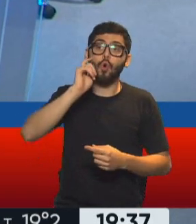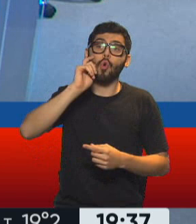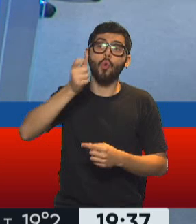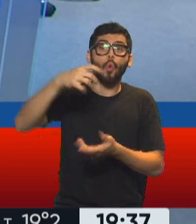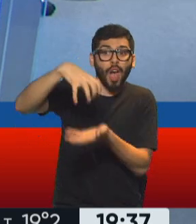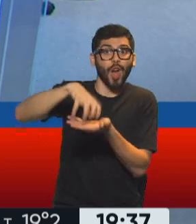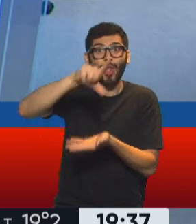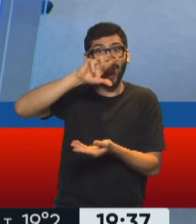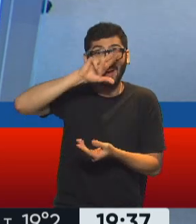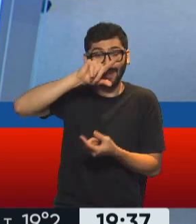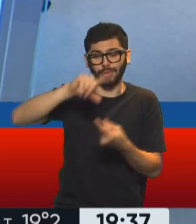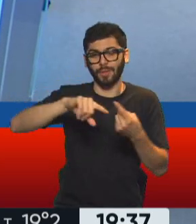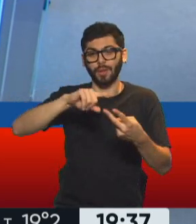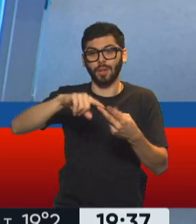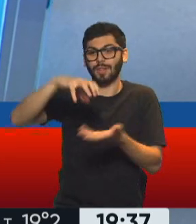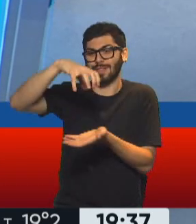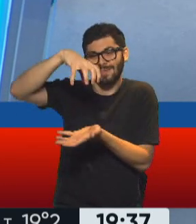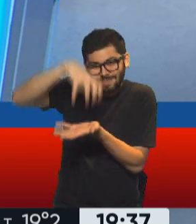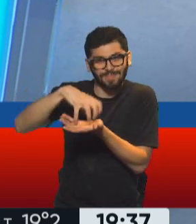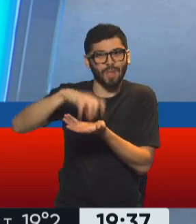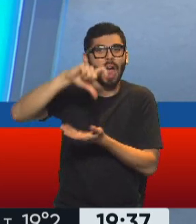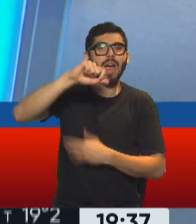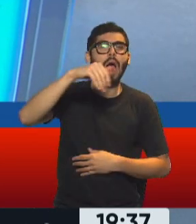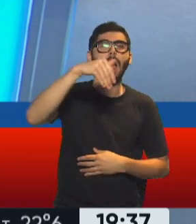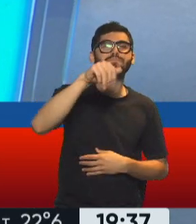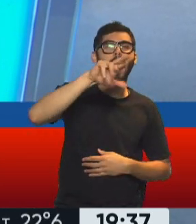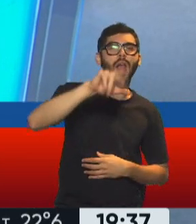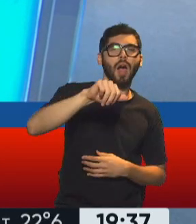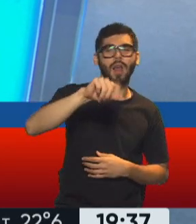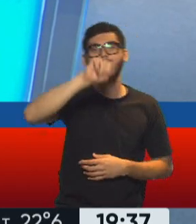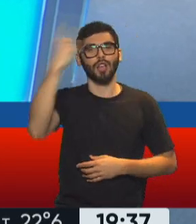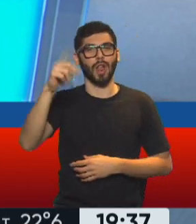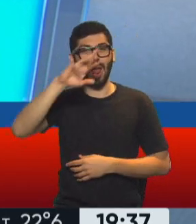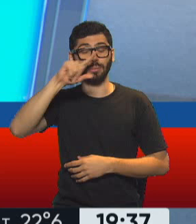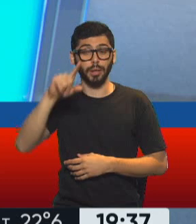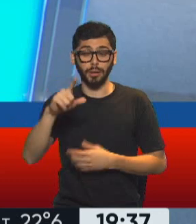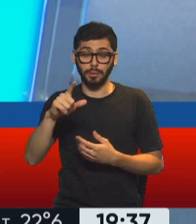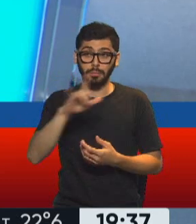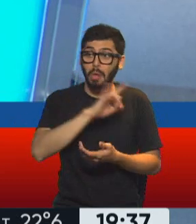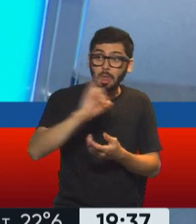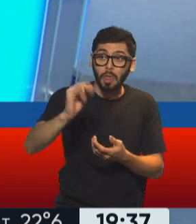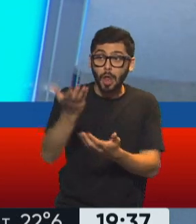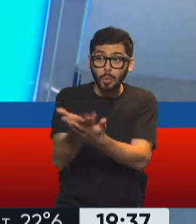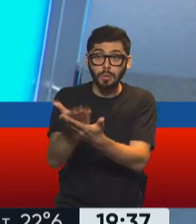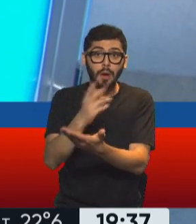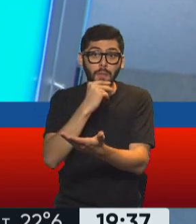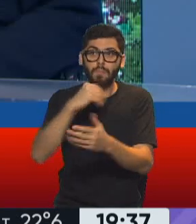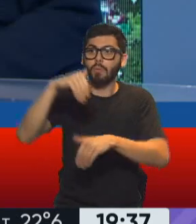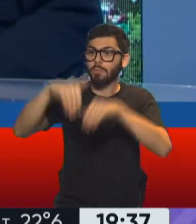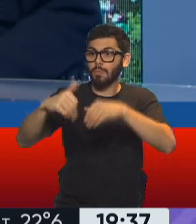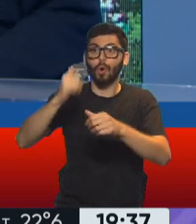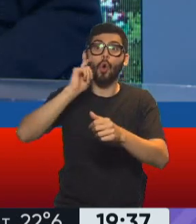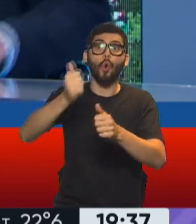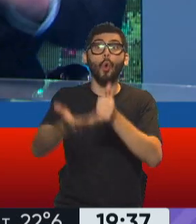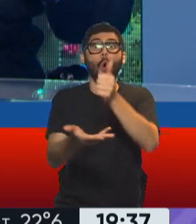Plata ni la Cámara Nacional Electoral están involucradas en ningún tipo de denuncia sobre el proceso por el cual se llegó a la selección y a la designación de